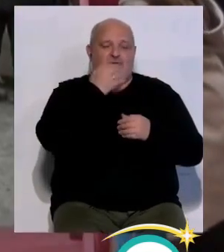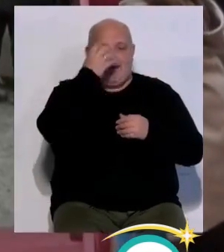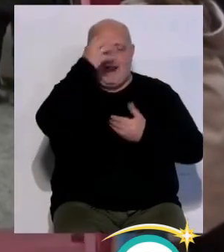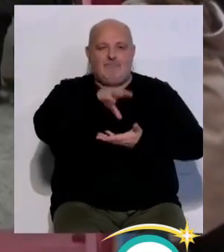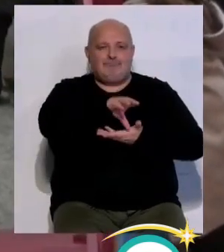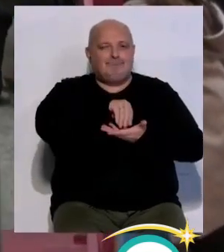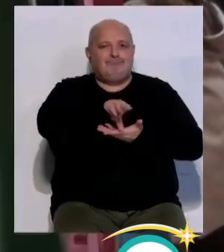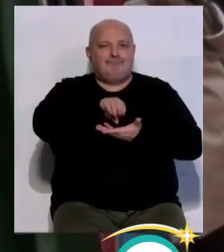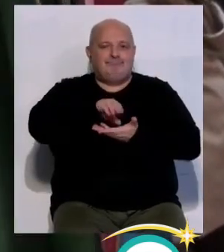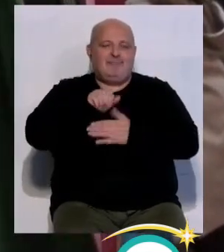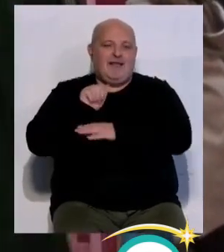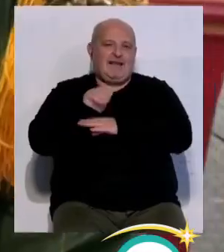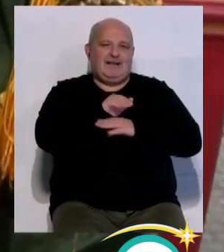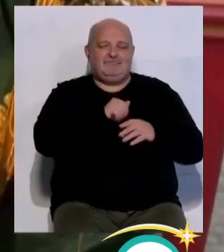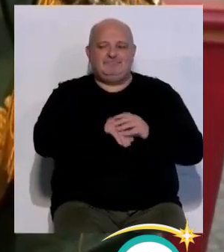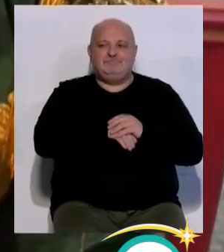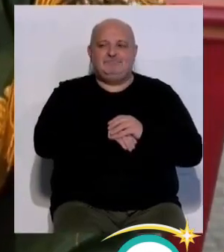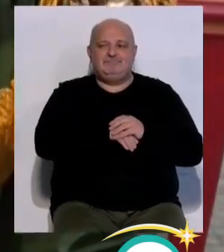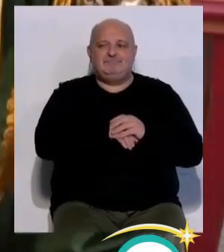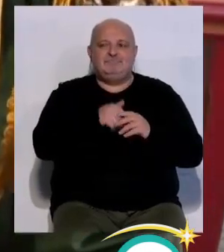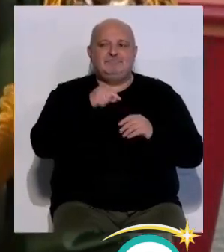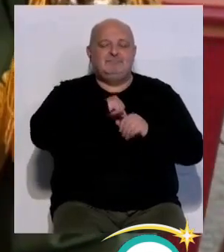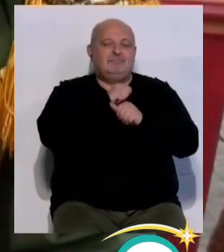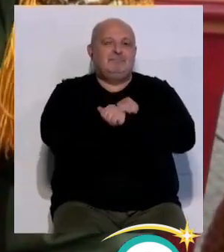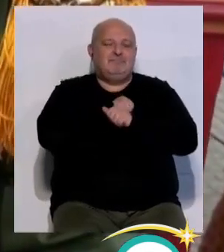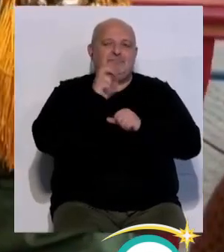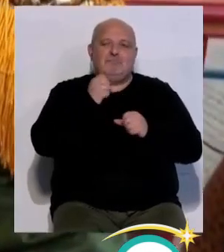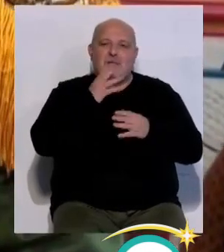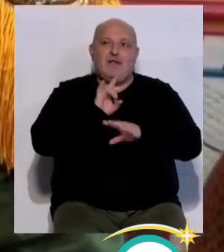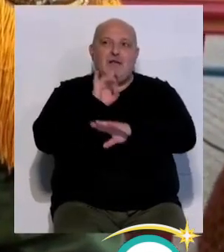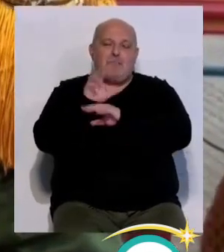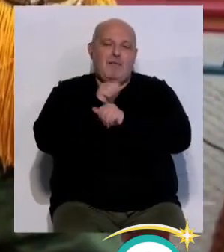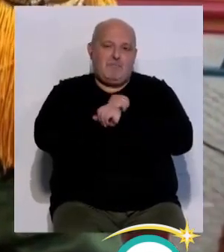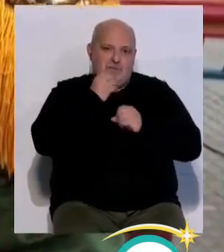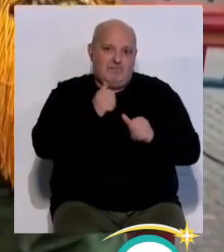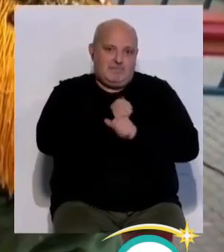la recogida de cartas. Que espero que llegue bien la carta